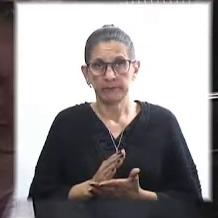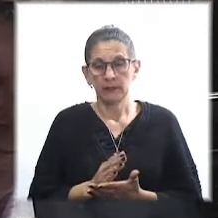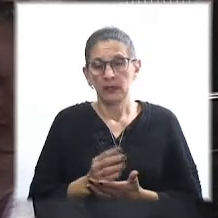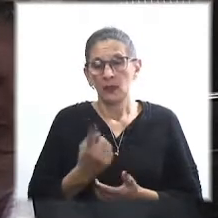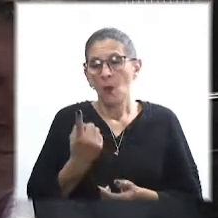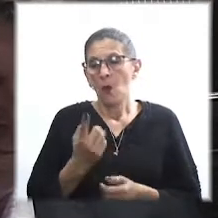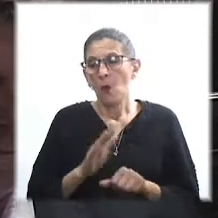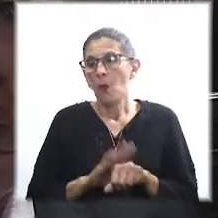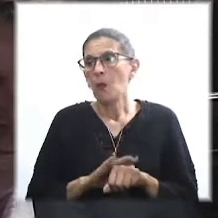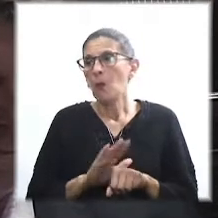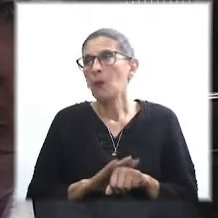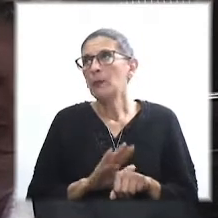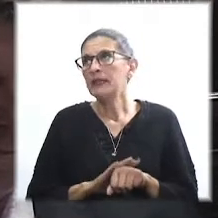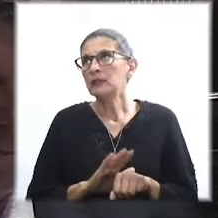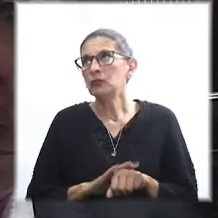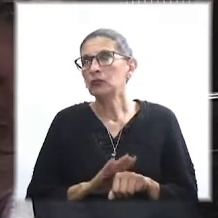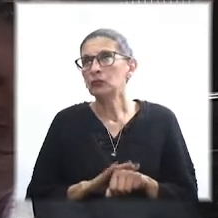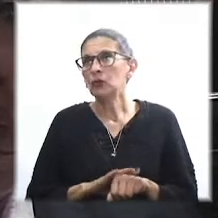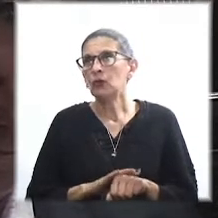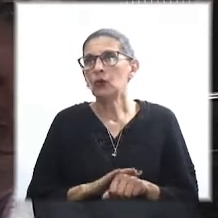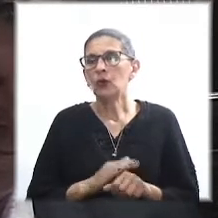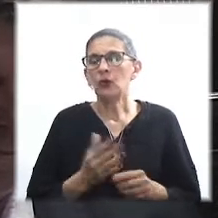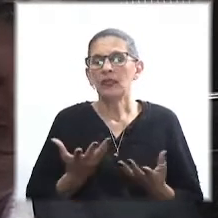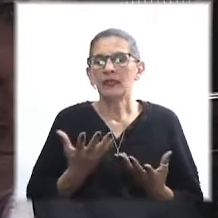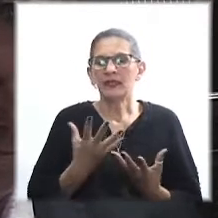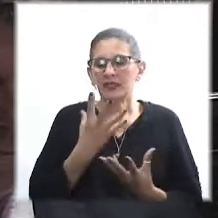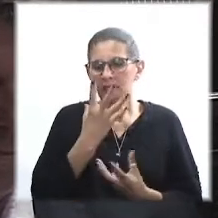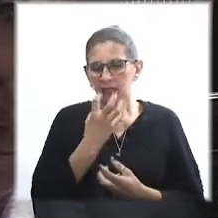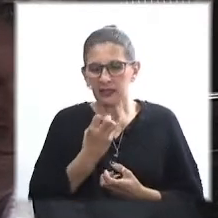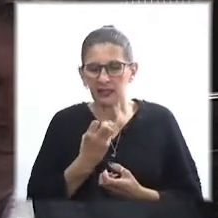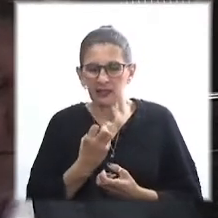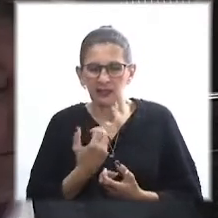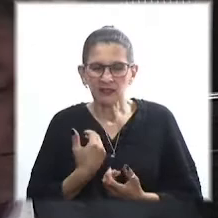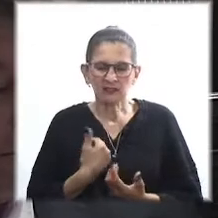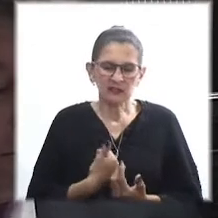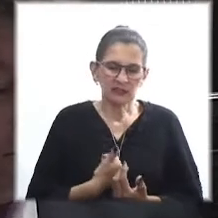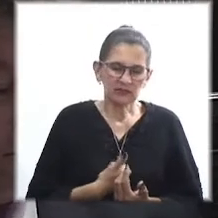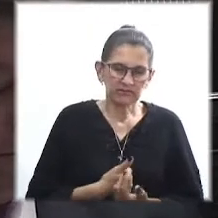Un momento claramente de desazón y tristeza,